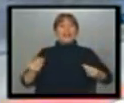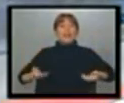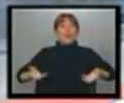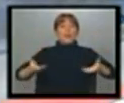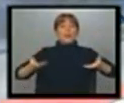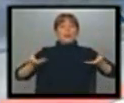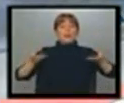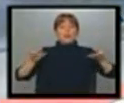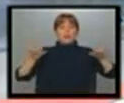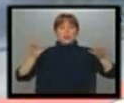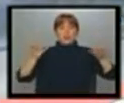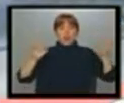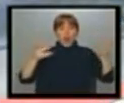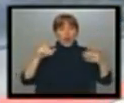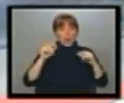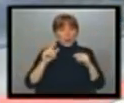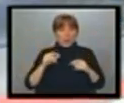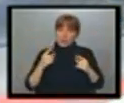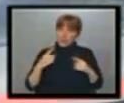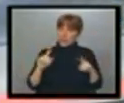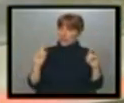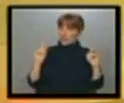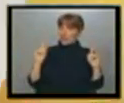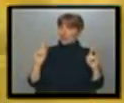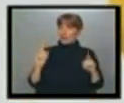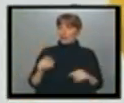como primer tema en la mañana.